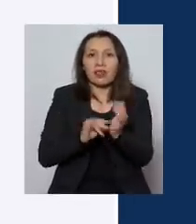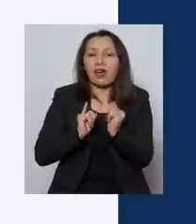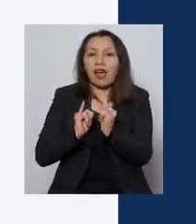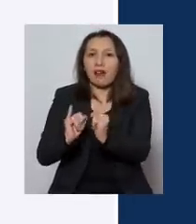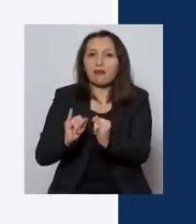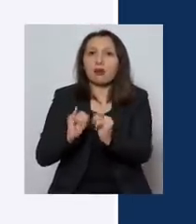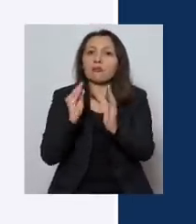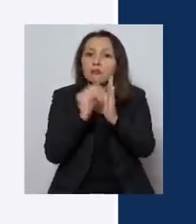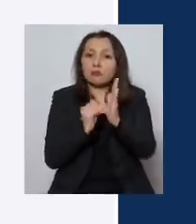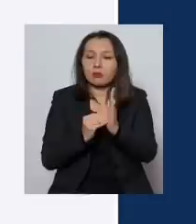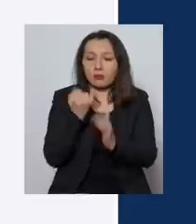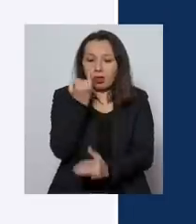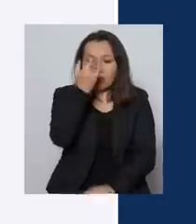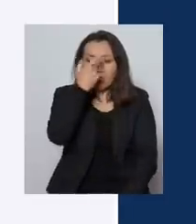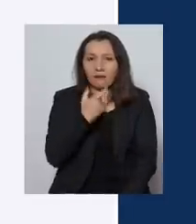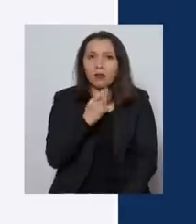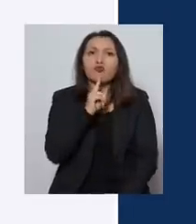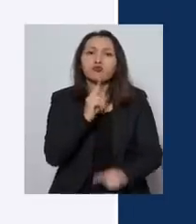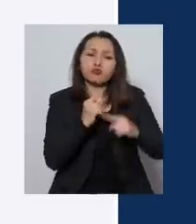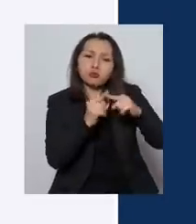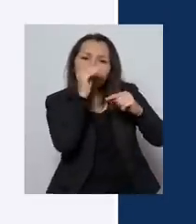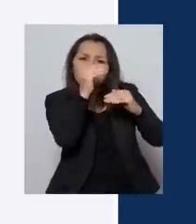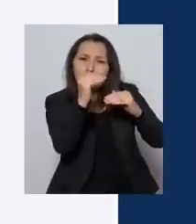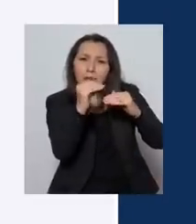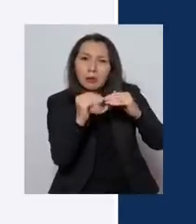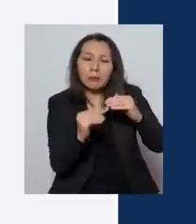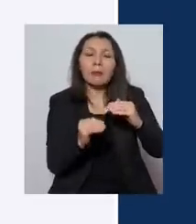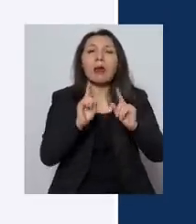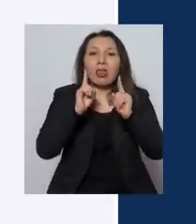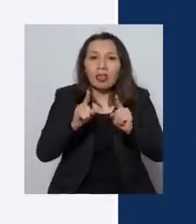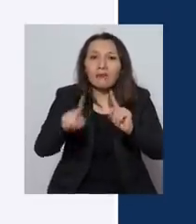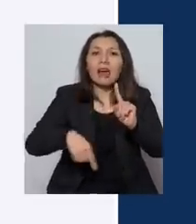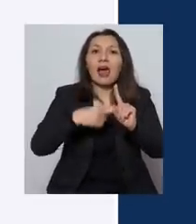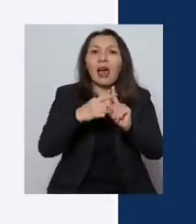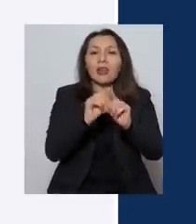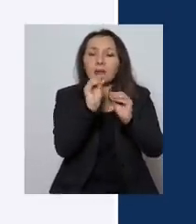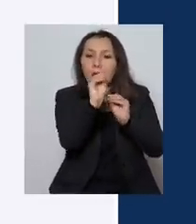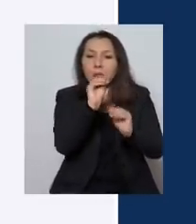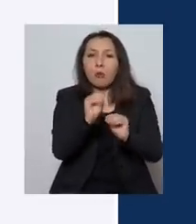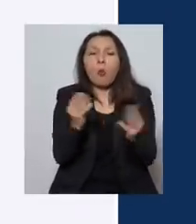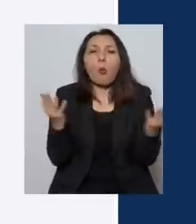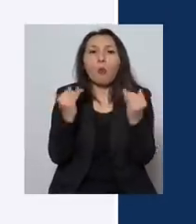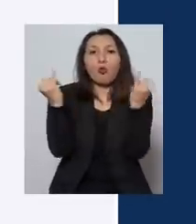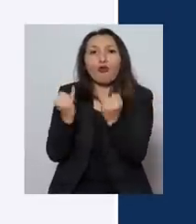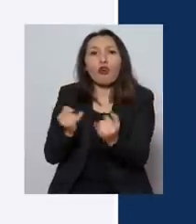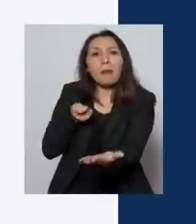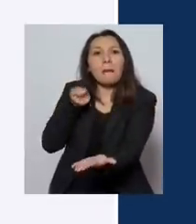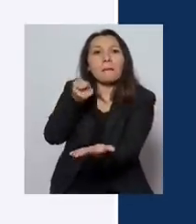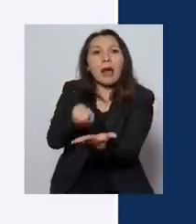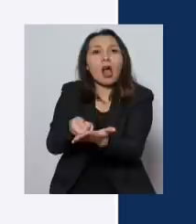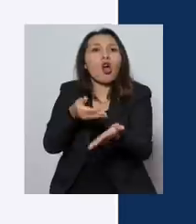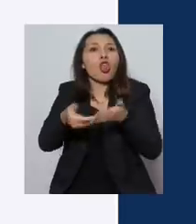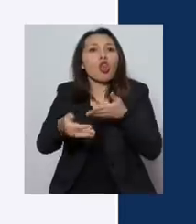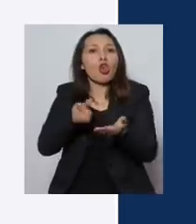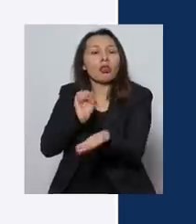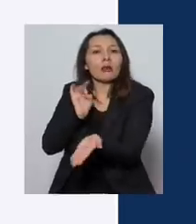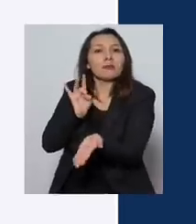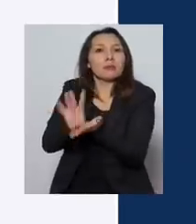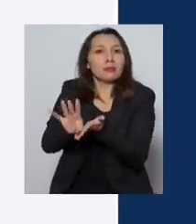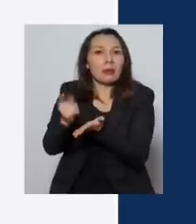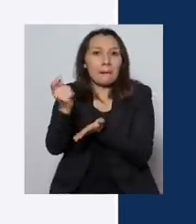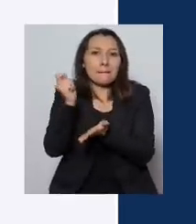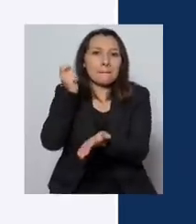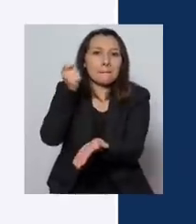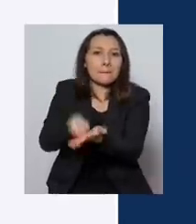de datos individuales que aparecen registrados. Deberán además indicar la modalidad de pago para recibir este beneficio